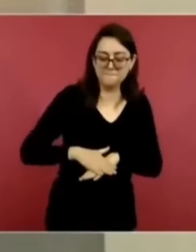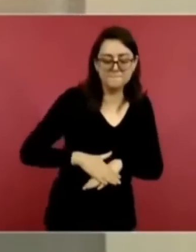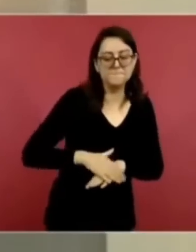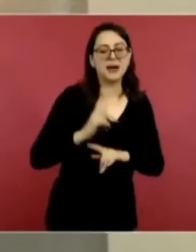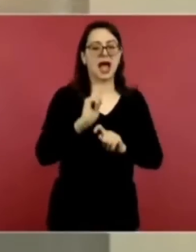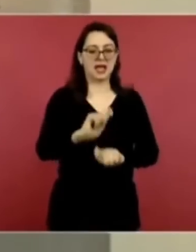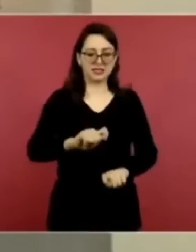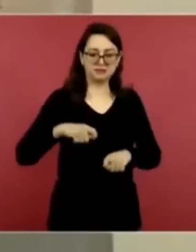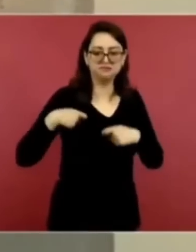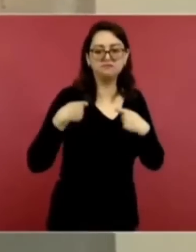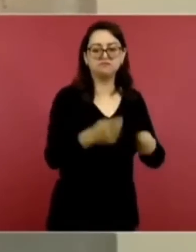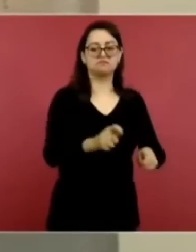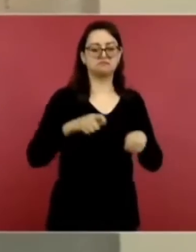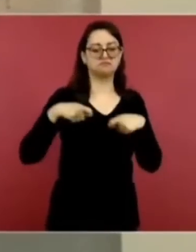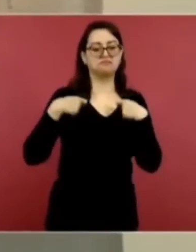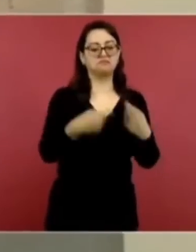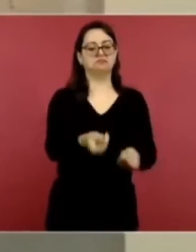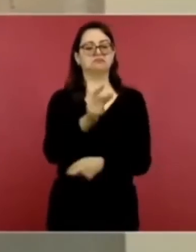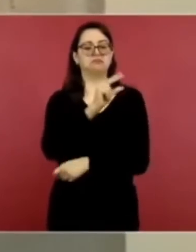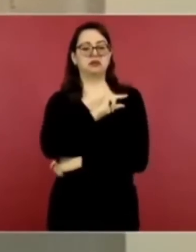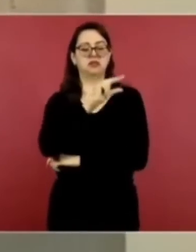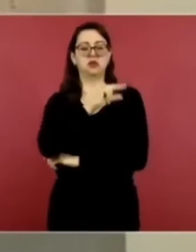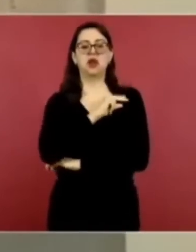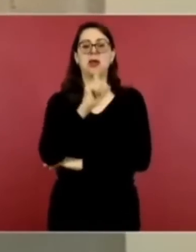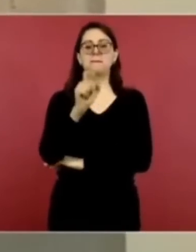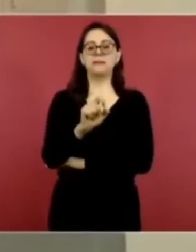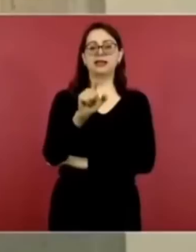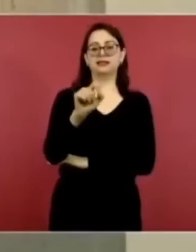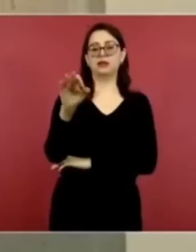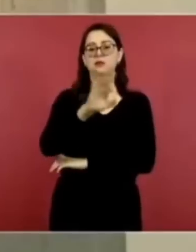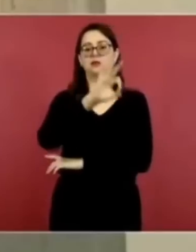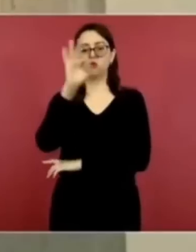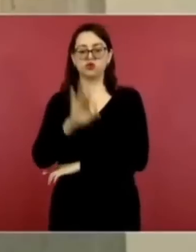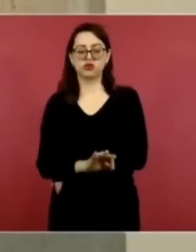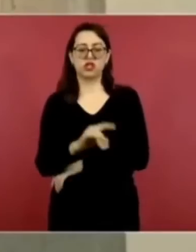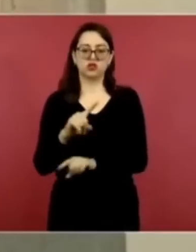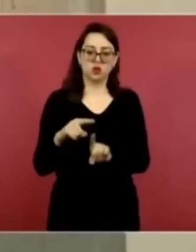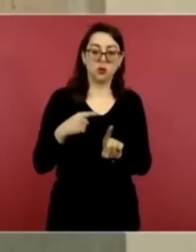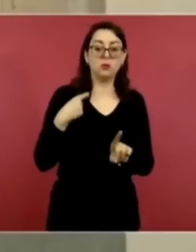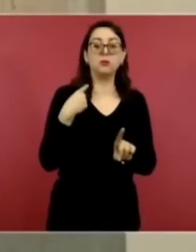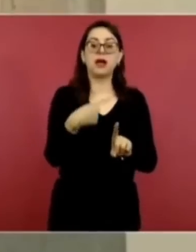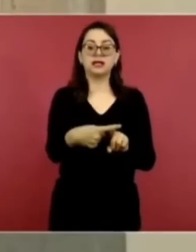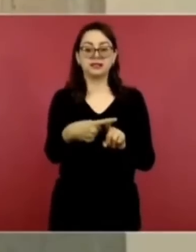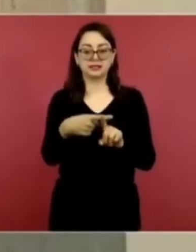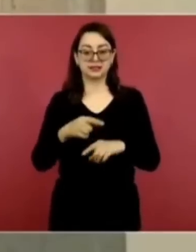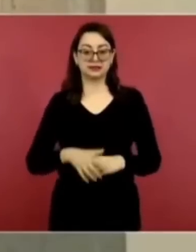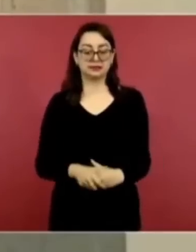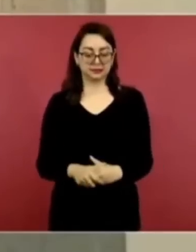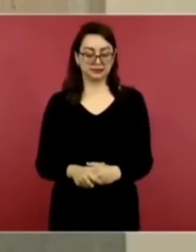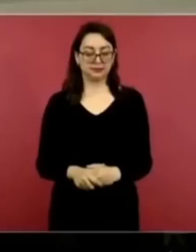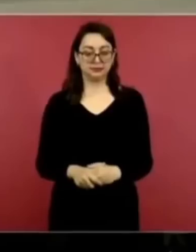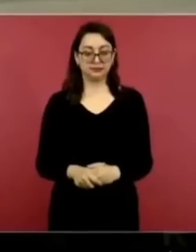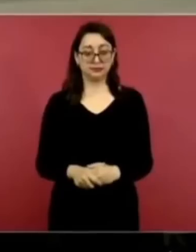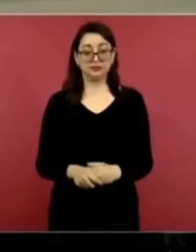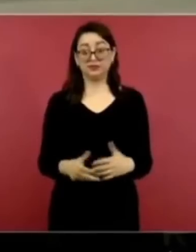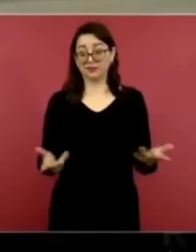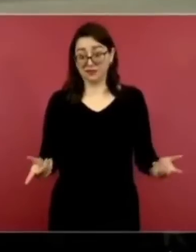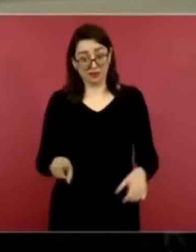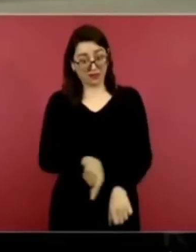% del potencial petrolero del país a empresas particulares nacionales y extranjeras en fin